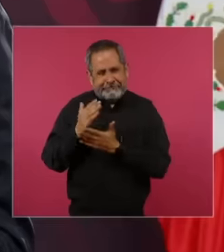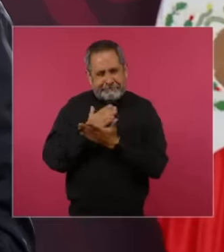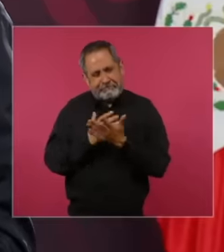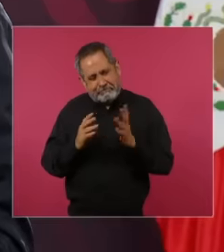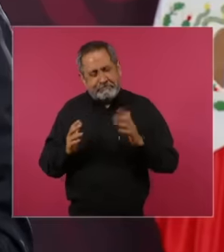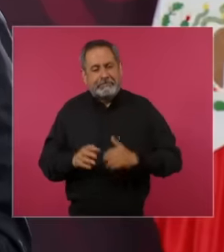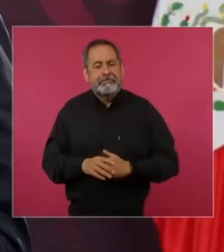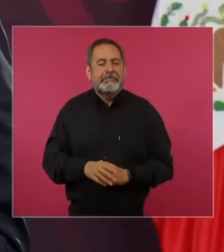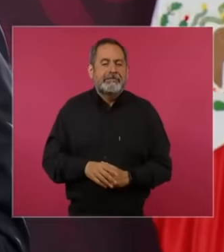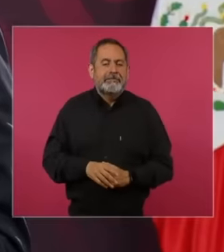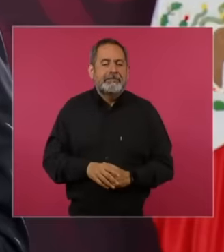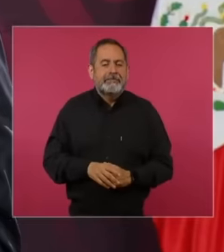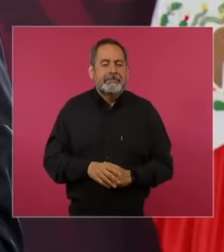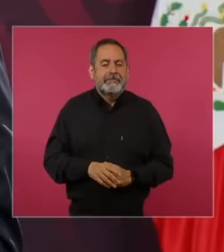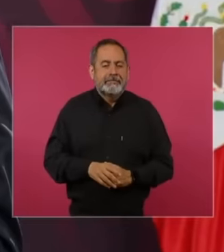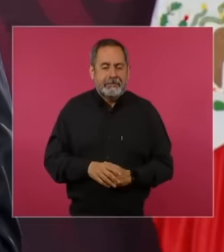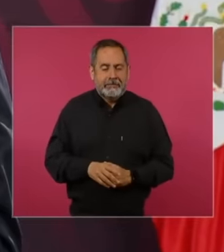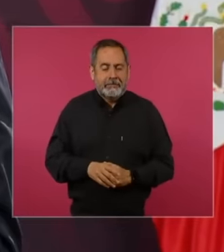y además